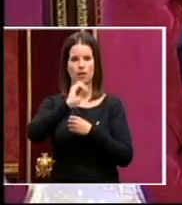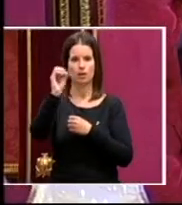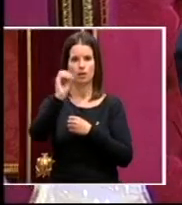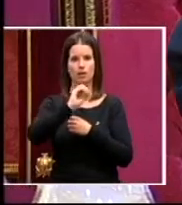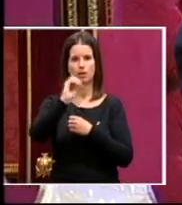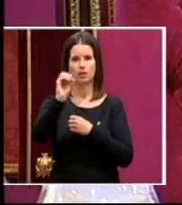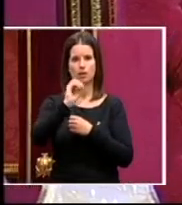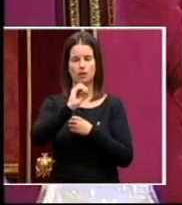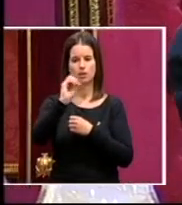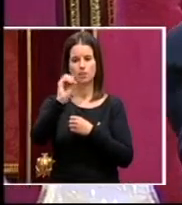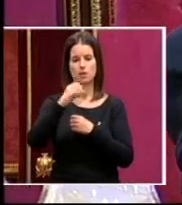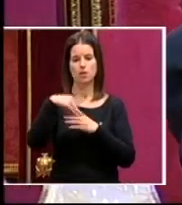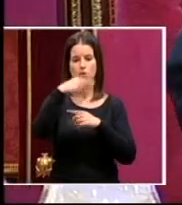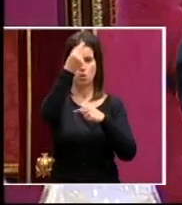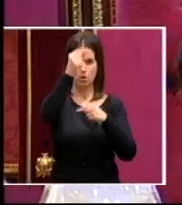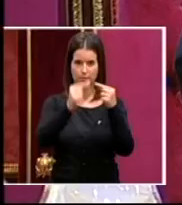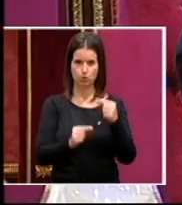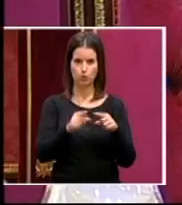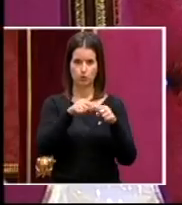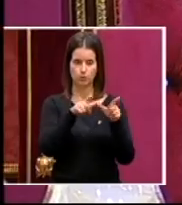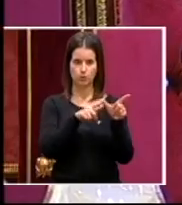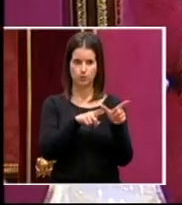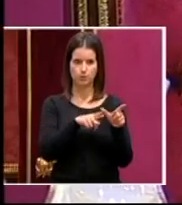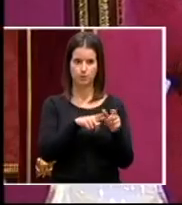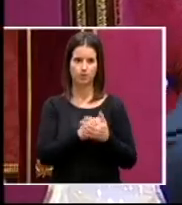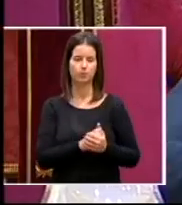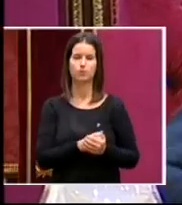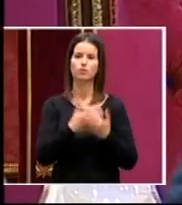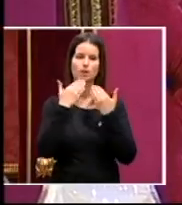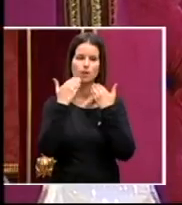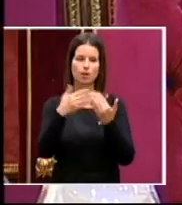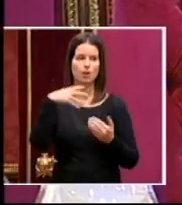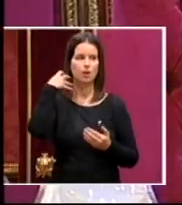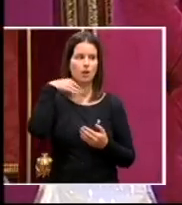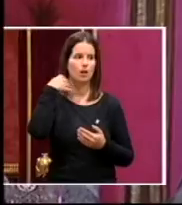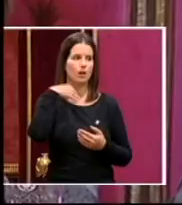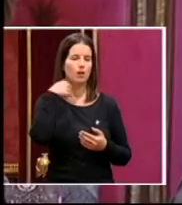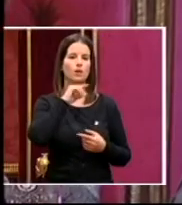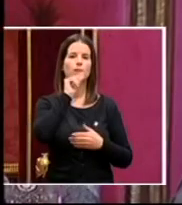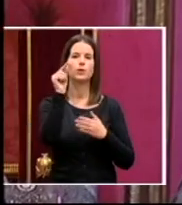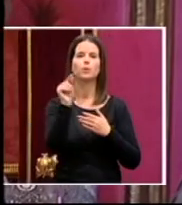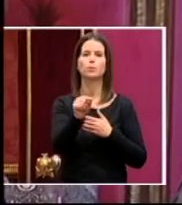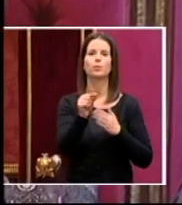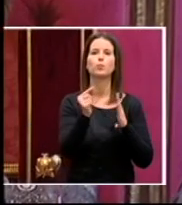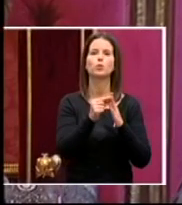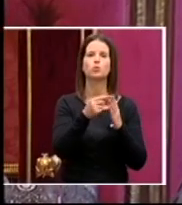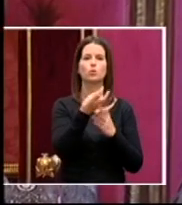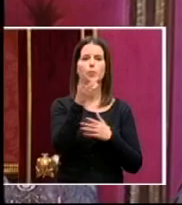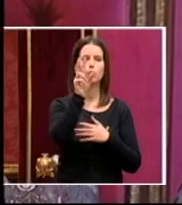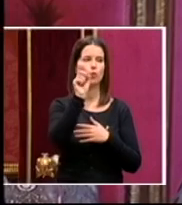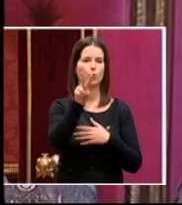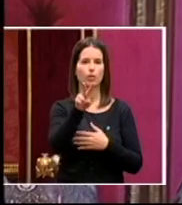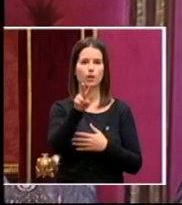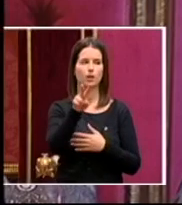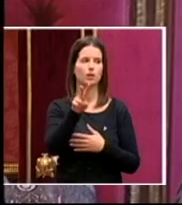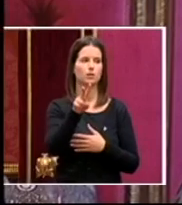de la misma, del presupuesto, quiero decir. Muchas gracias, señor Oliver. Pasaríamos, por tanto, al punto número 12.